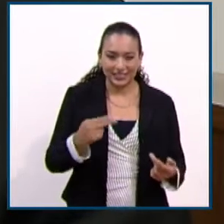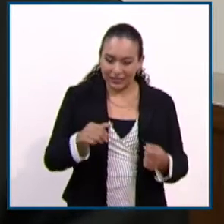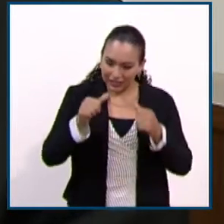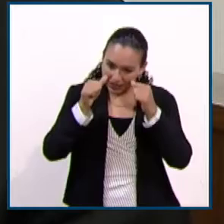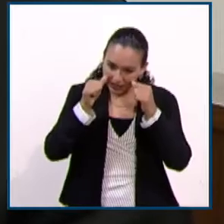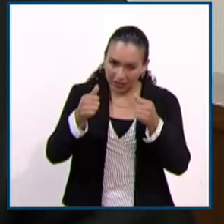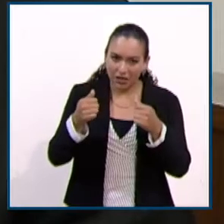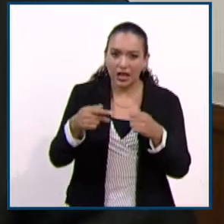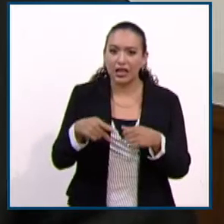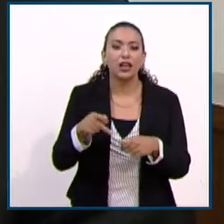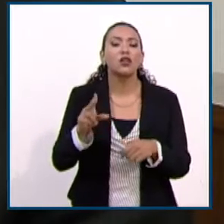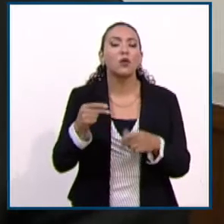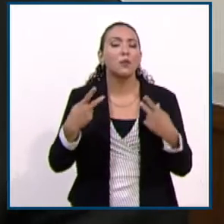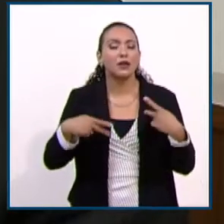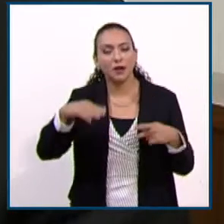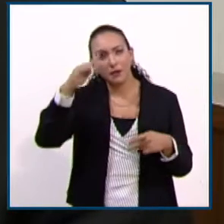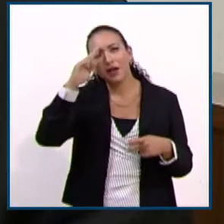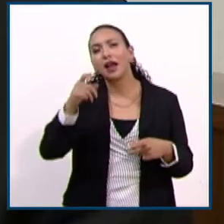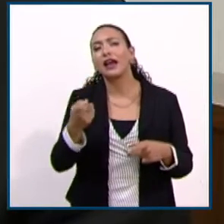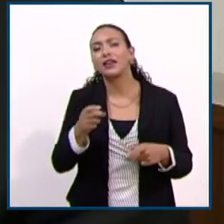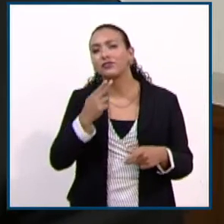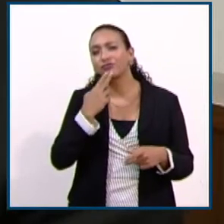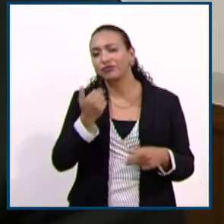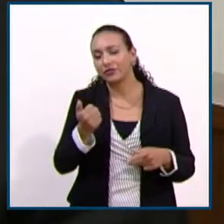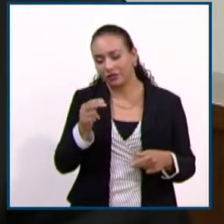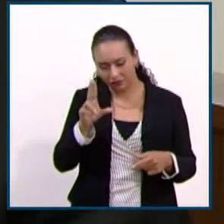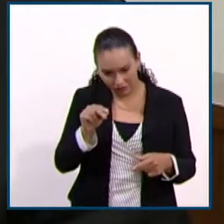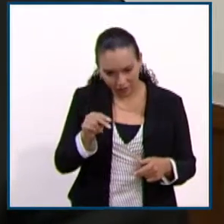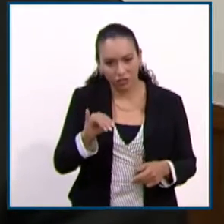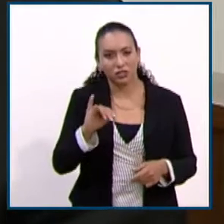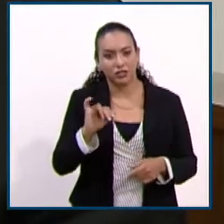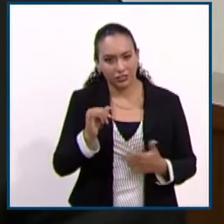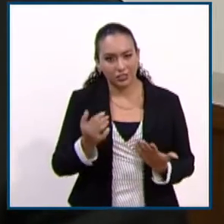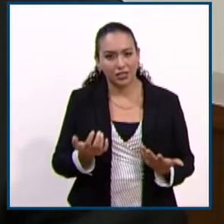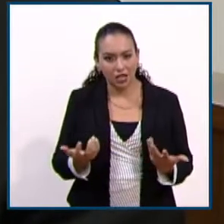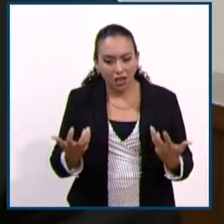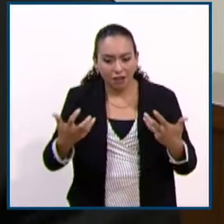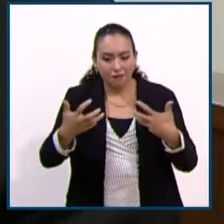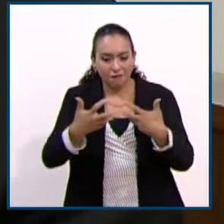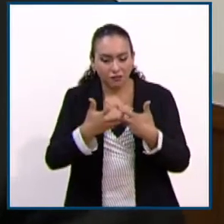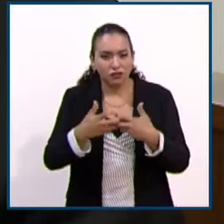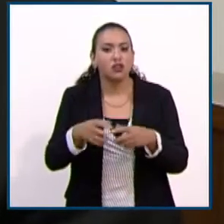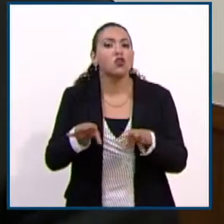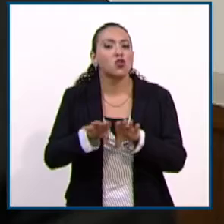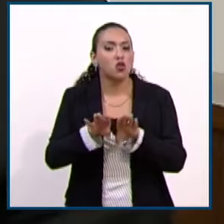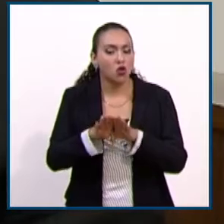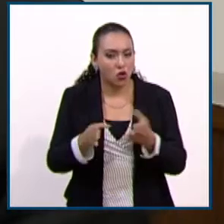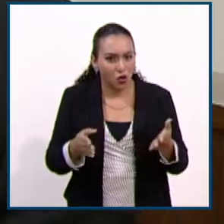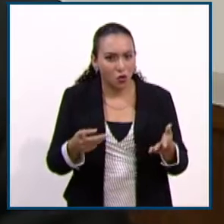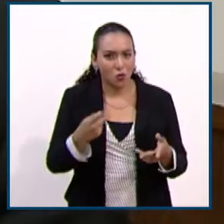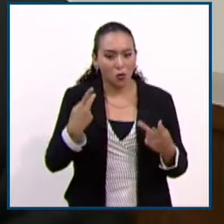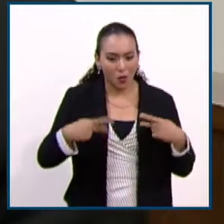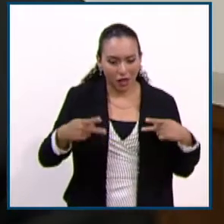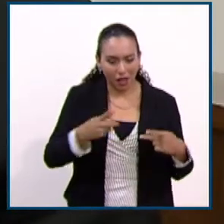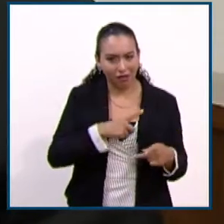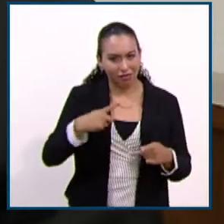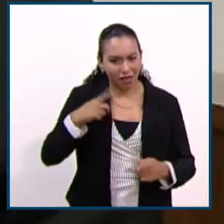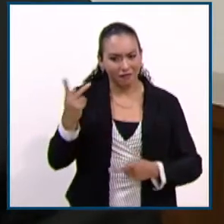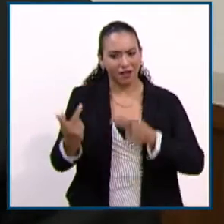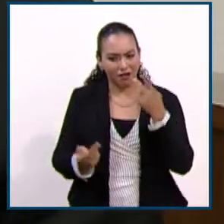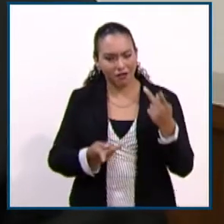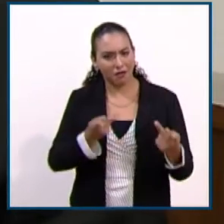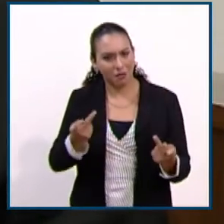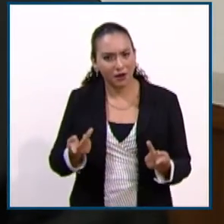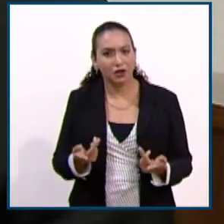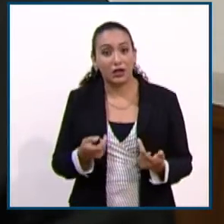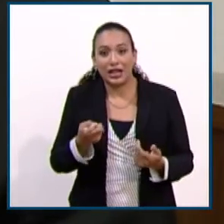restar importancia de eso, sobre todo si es sistemático, cotidiano, por no